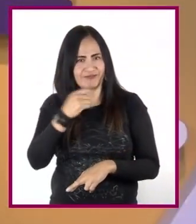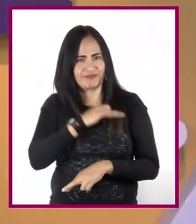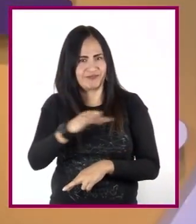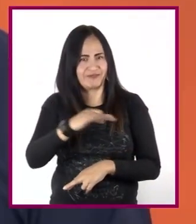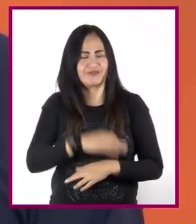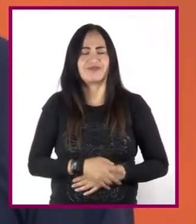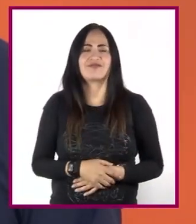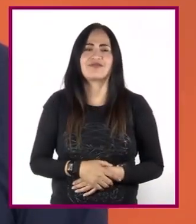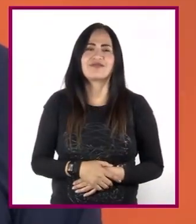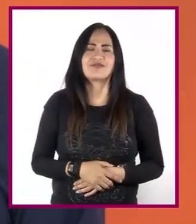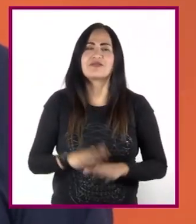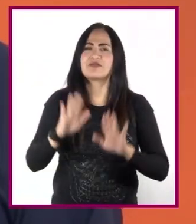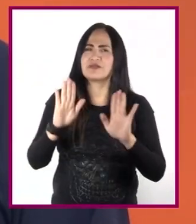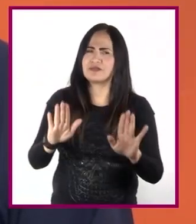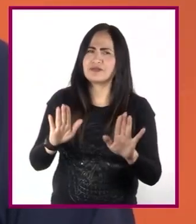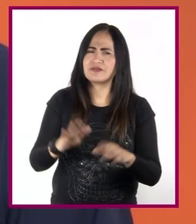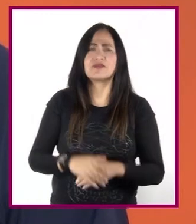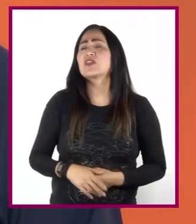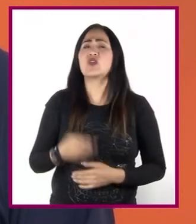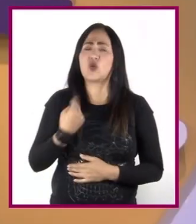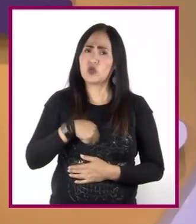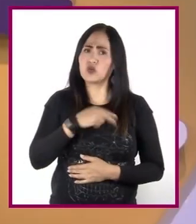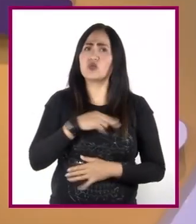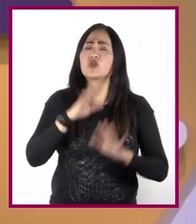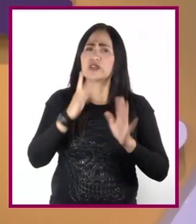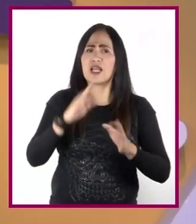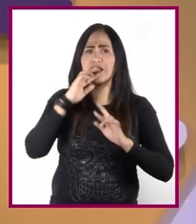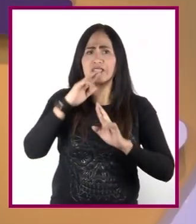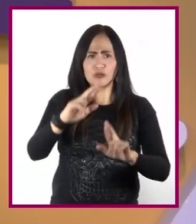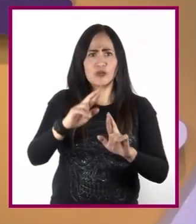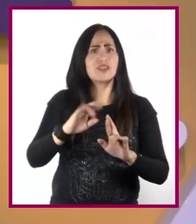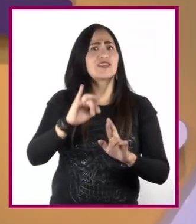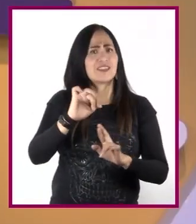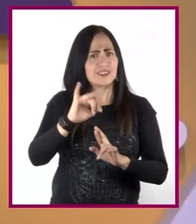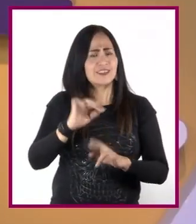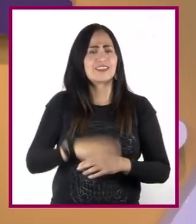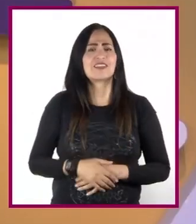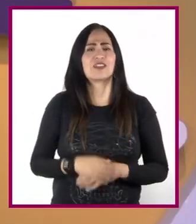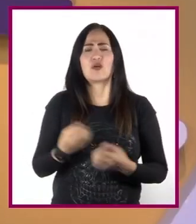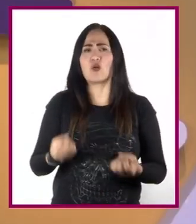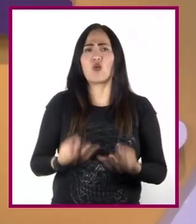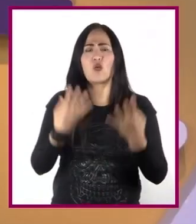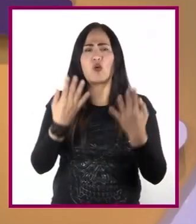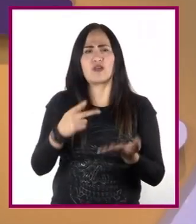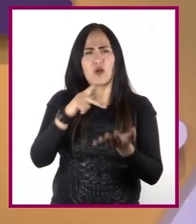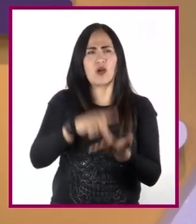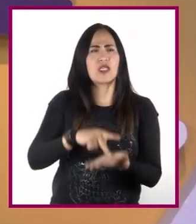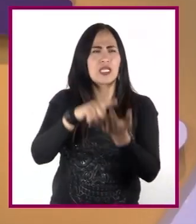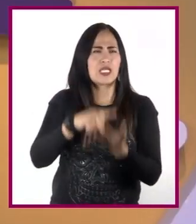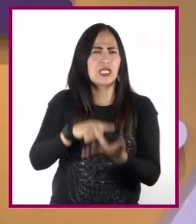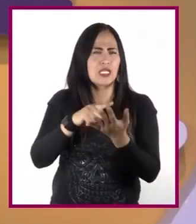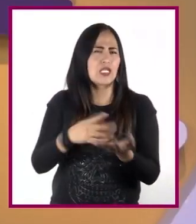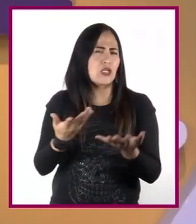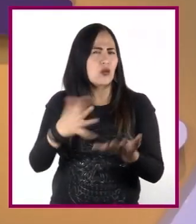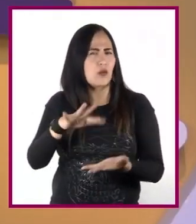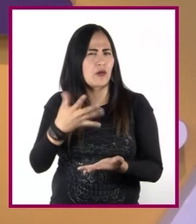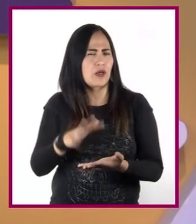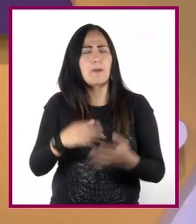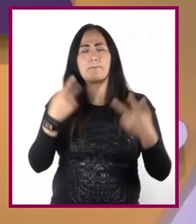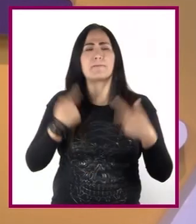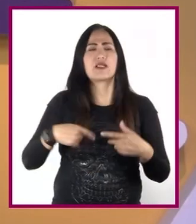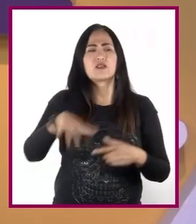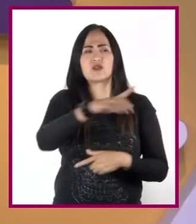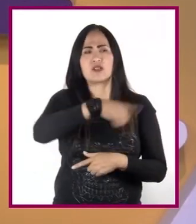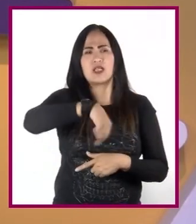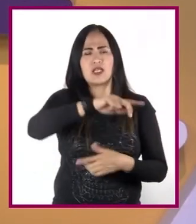Profesor Alejandro, entonces ya podemos darle respuesta a la pregunta. ¿Cuál es la masa promedio en kilogramos de los integrantes